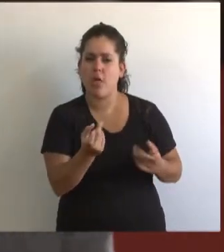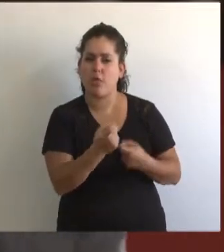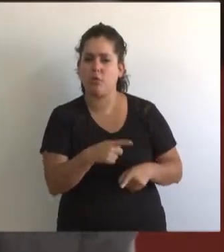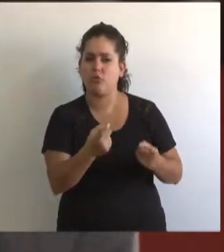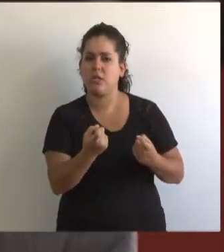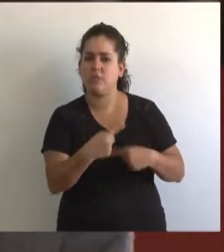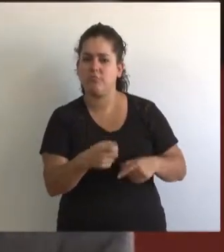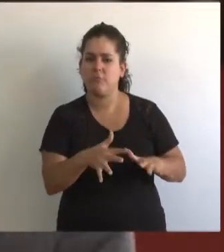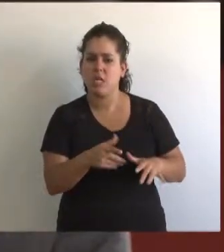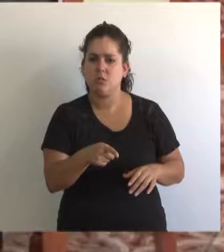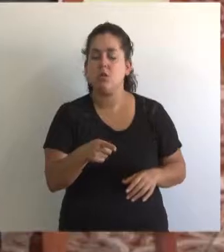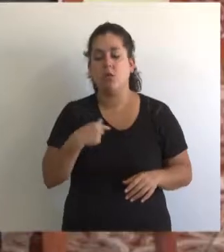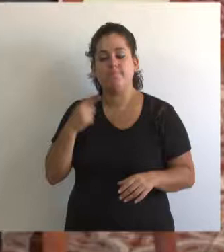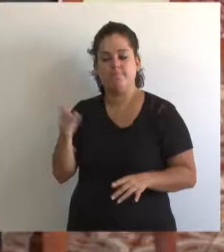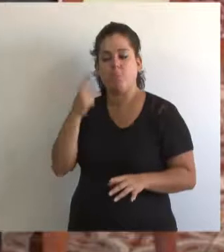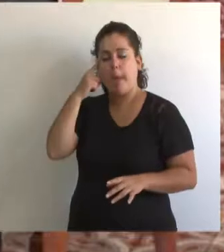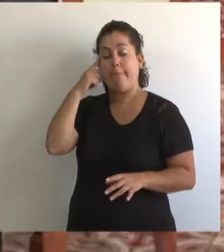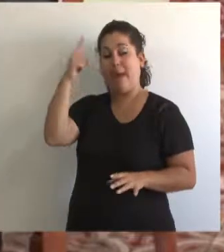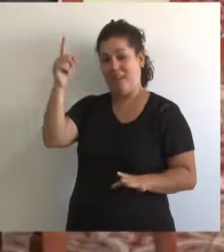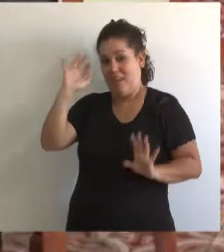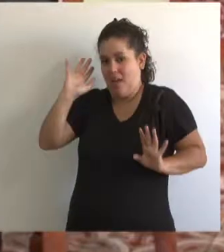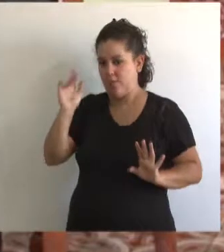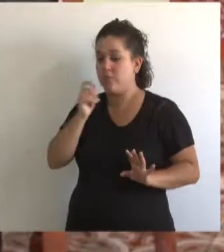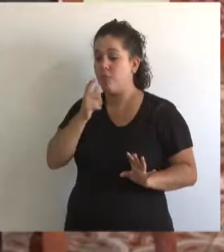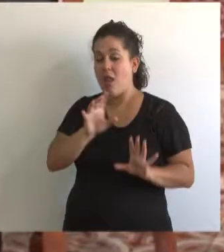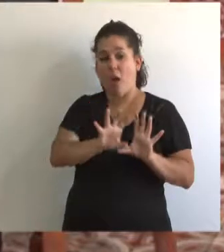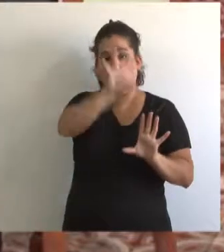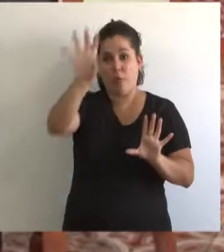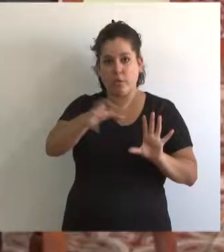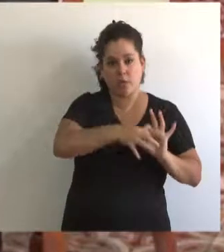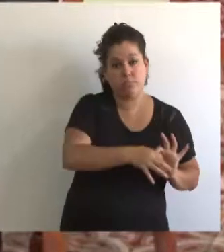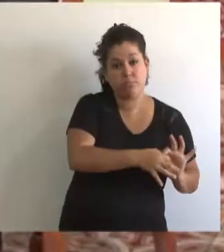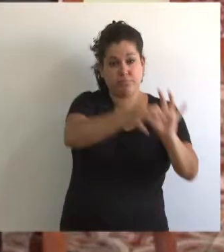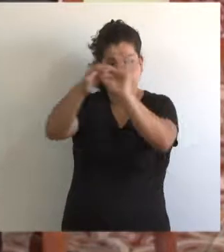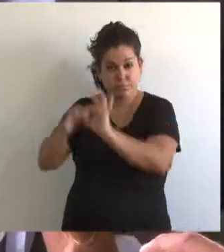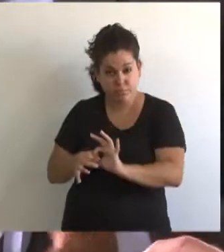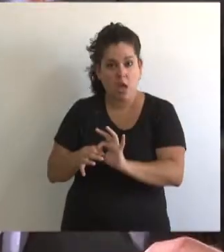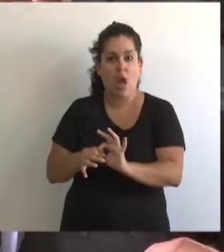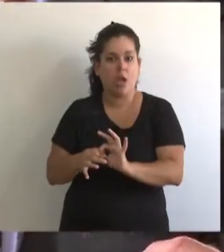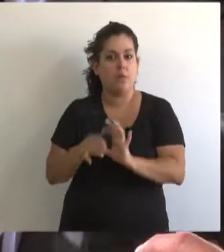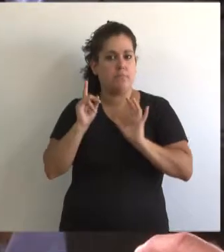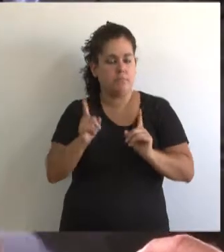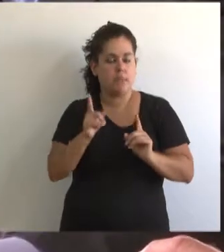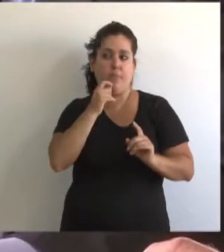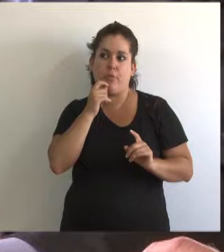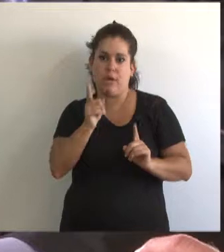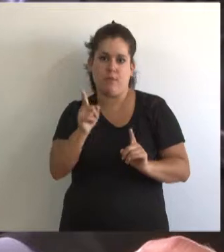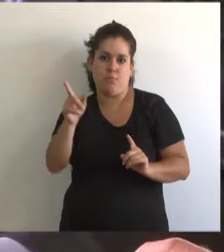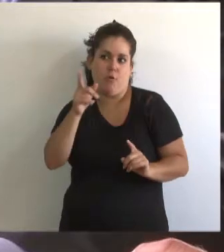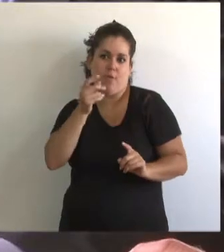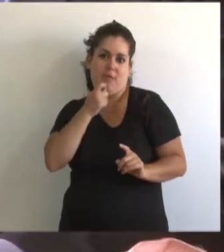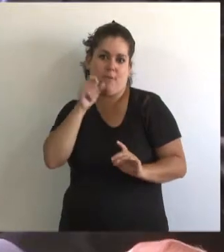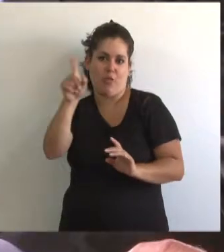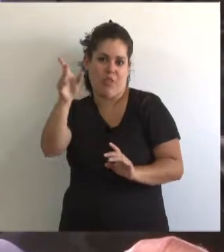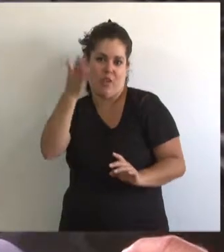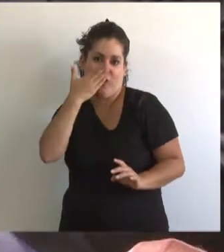aproximado de recursos necesarios? Nosotros imaginamos que si todas las provincias adhirieran al sistema, es decir, tomaran el